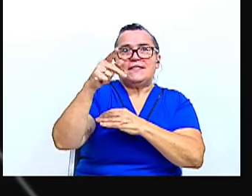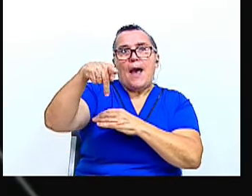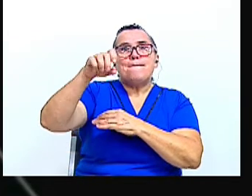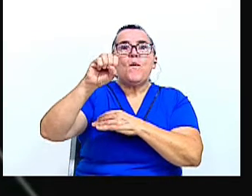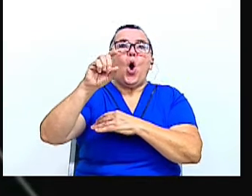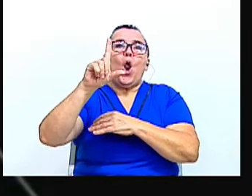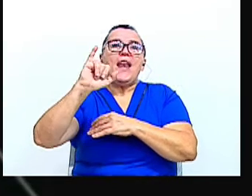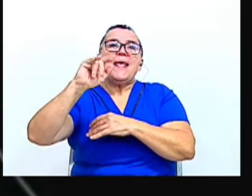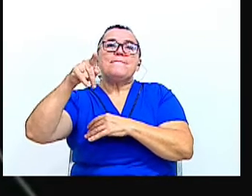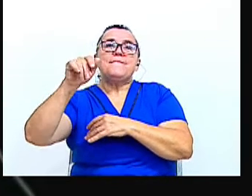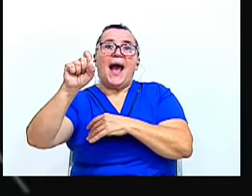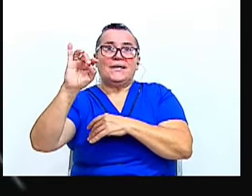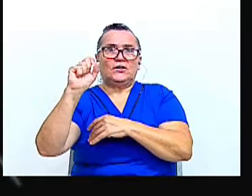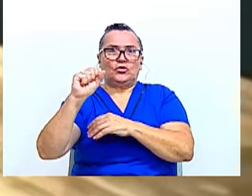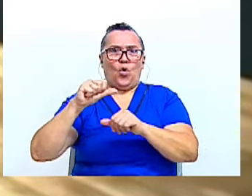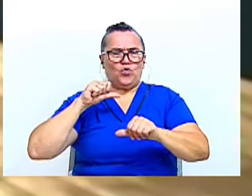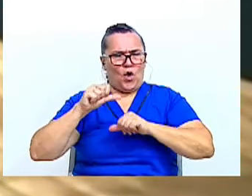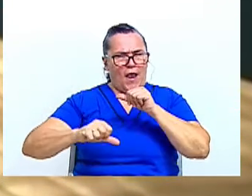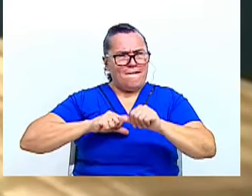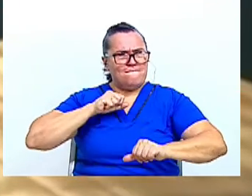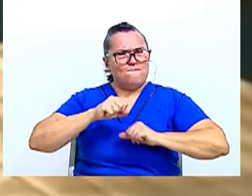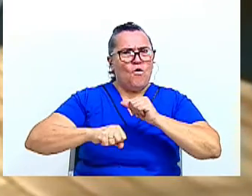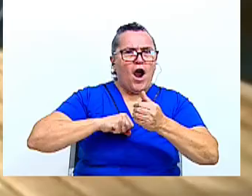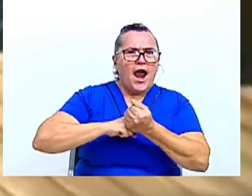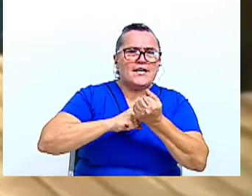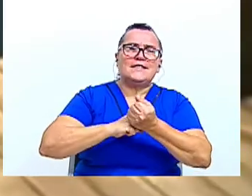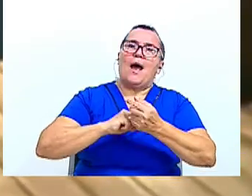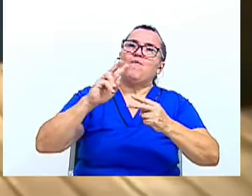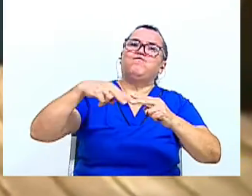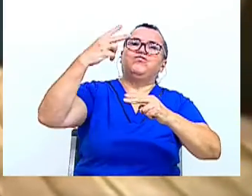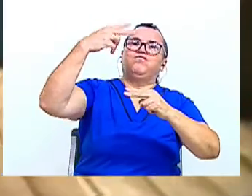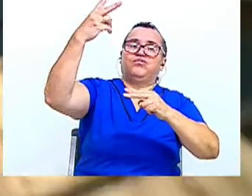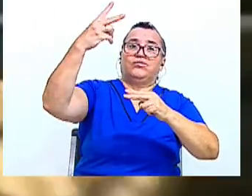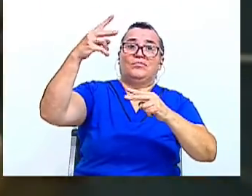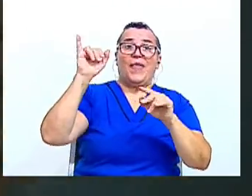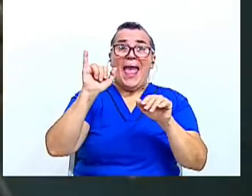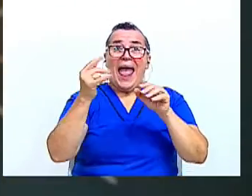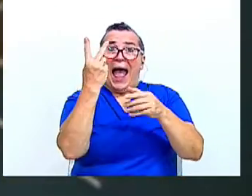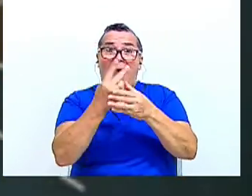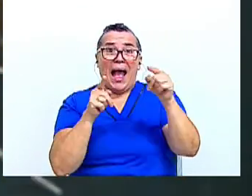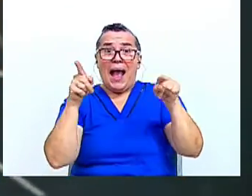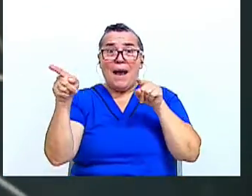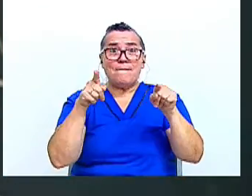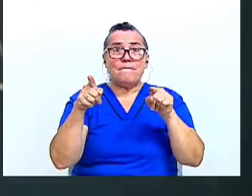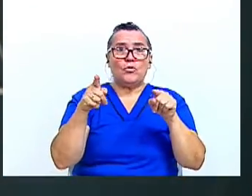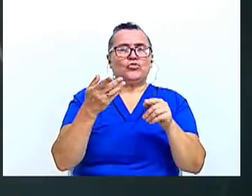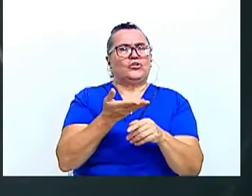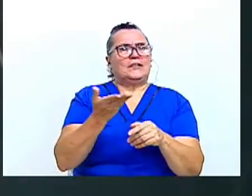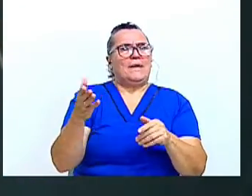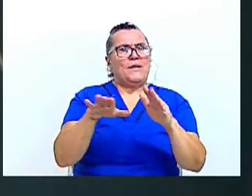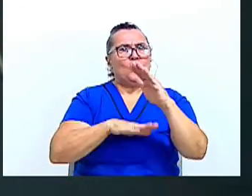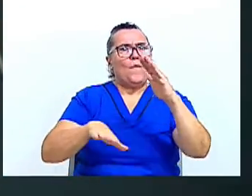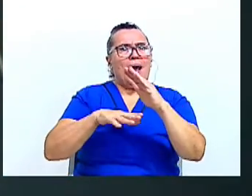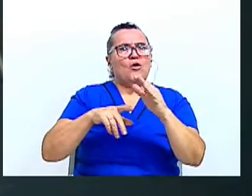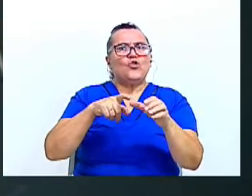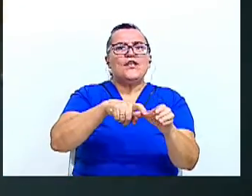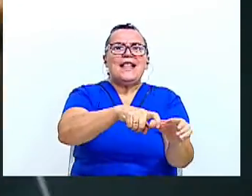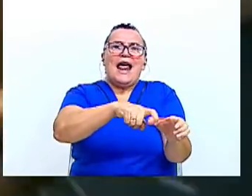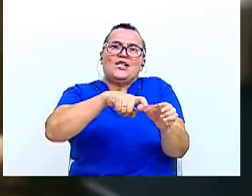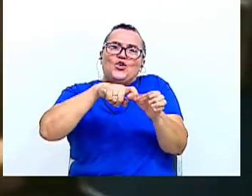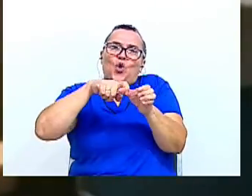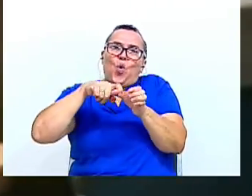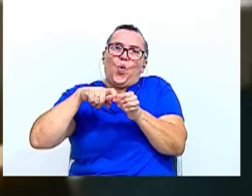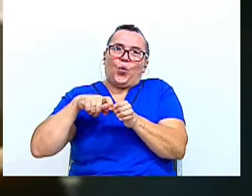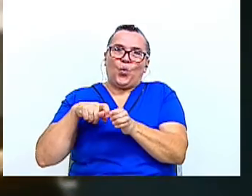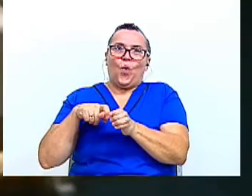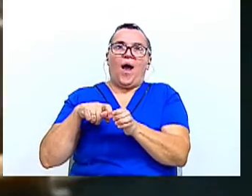ejercida. La polea o el polipasto son el elemento básico de las cabrias o grúas, máquinas